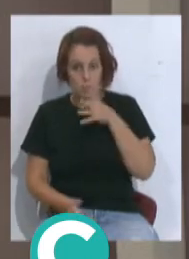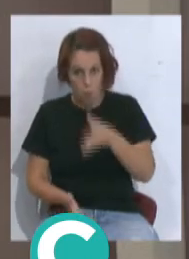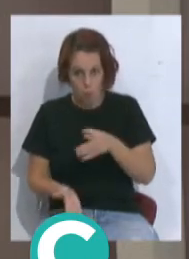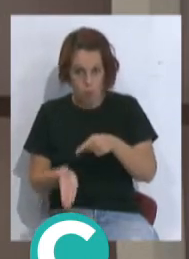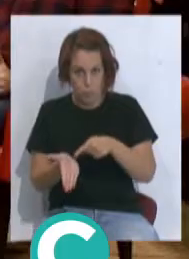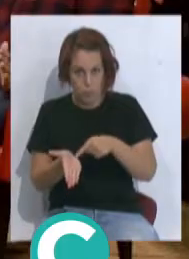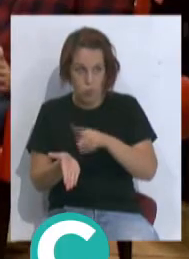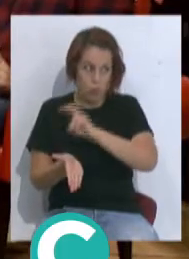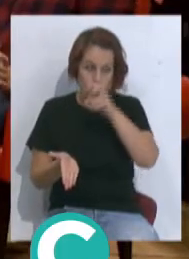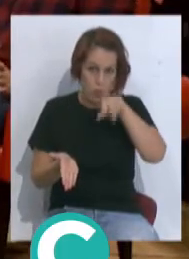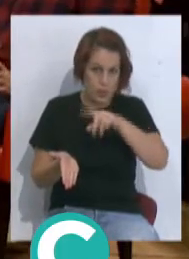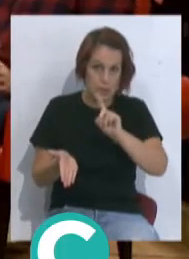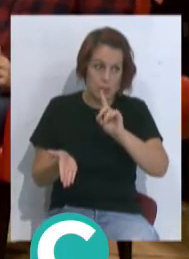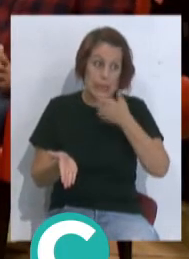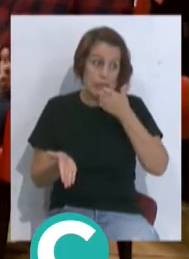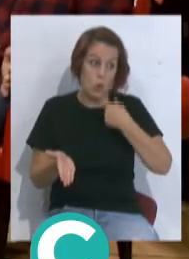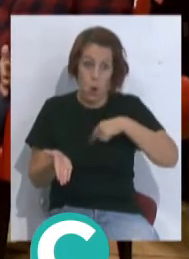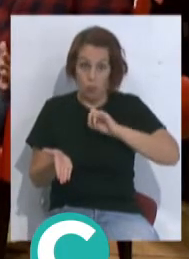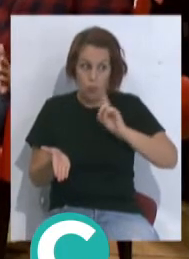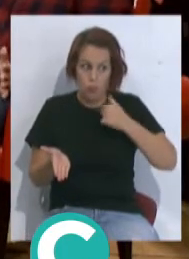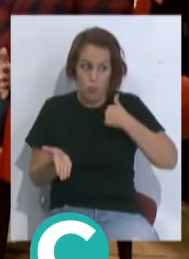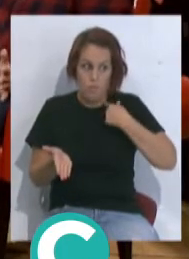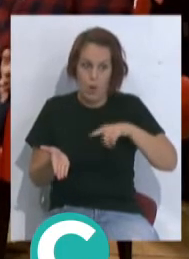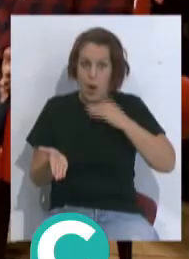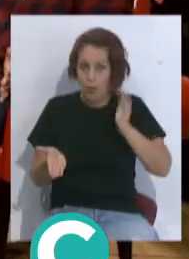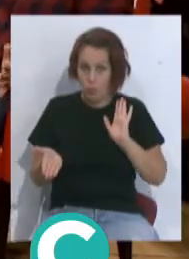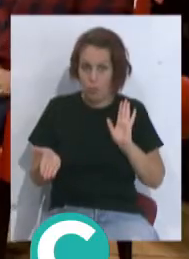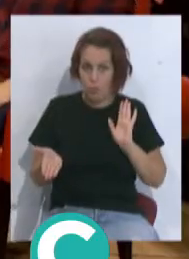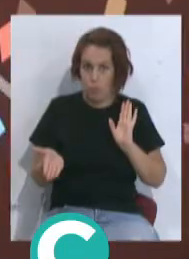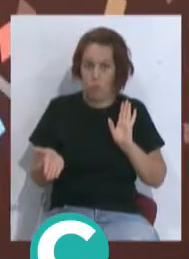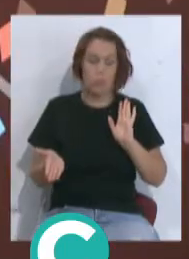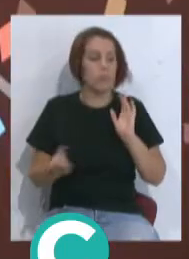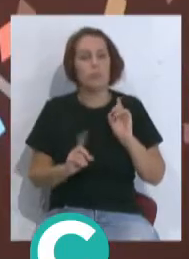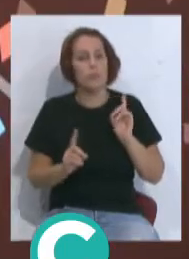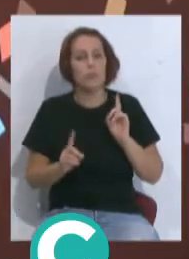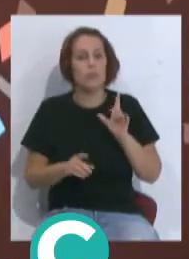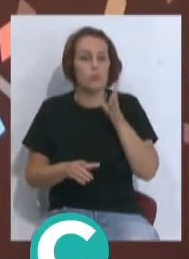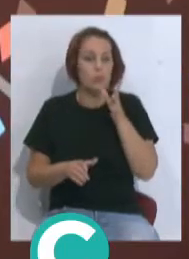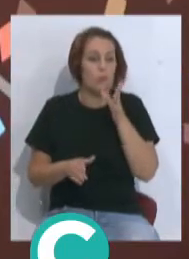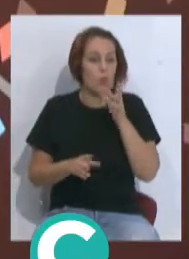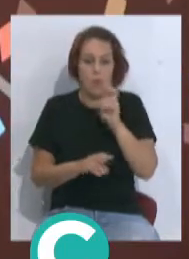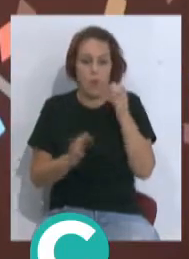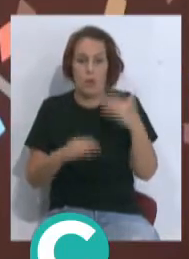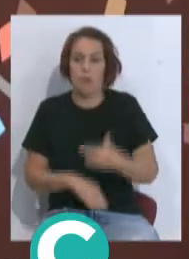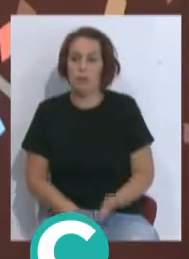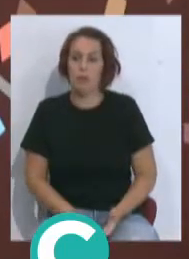¿no? Sí. No creo que sea otro, y si no, a lo mejor me he perdido yo algo, pero yo creo que es el... Hombre, no me cabe otro argumento, ¿no? Claro. Evidentemente, pero, bueno, sobre todo por lo